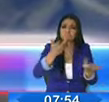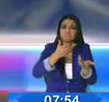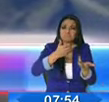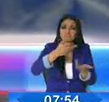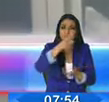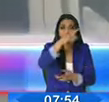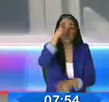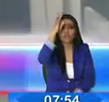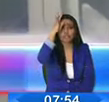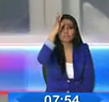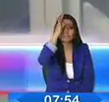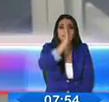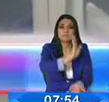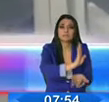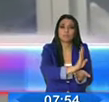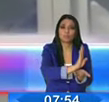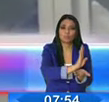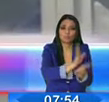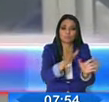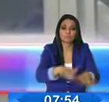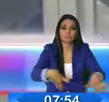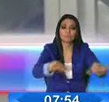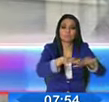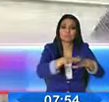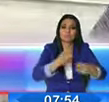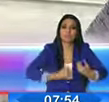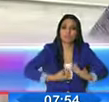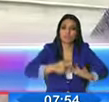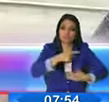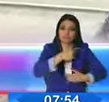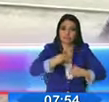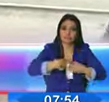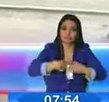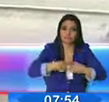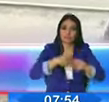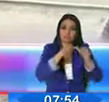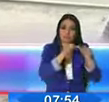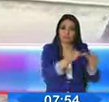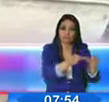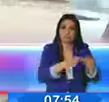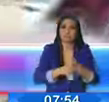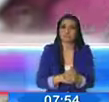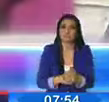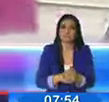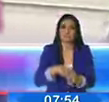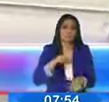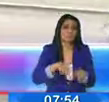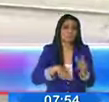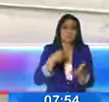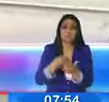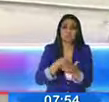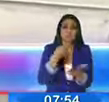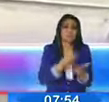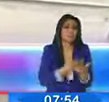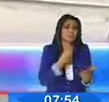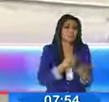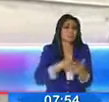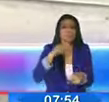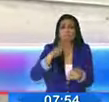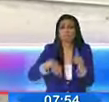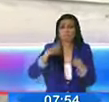quemados del hospital carlos andrade marín en quito y yo no puedo dejar de comprarle nada pero por tipos